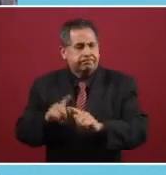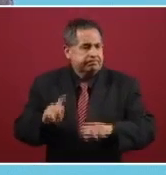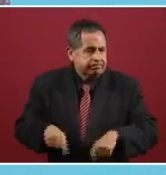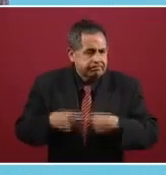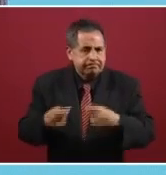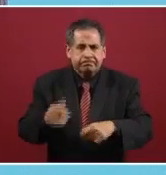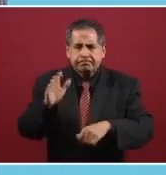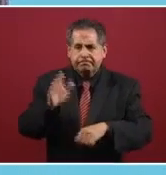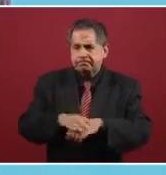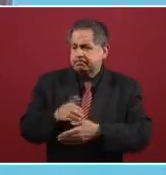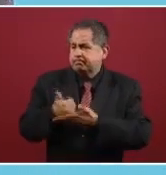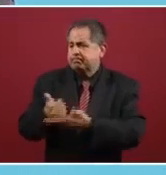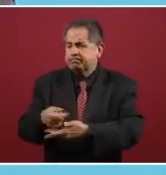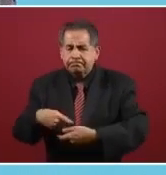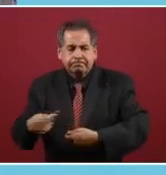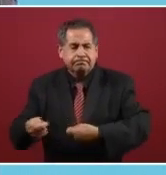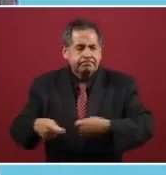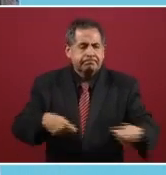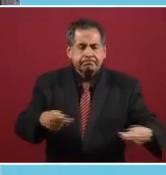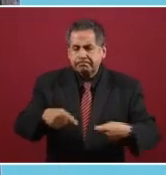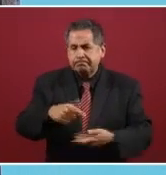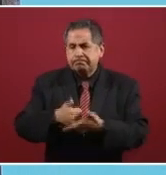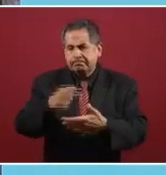facilidades en todos los casos